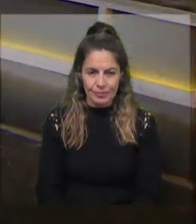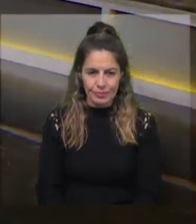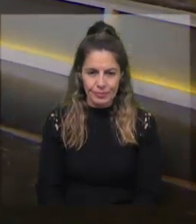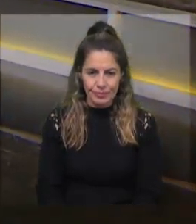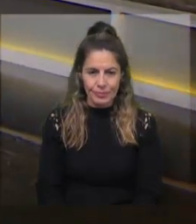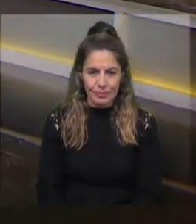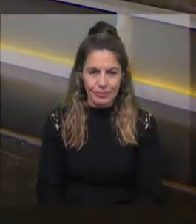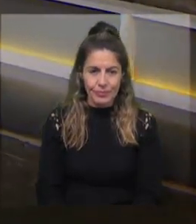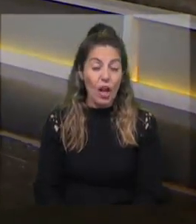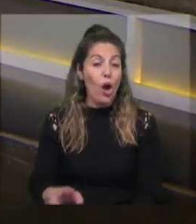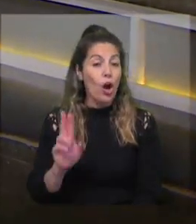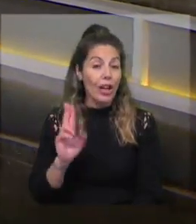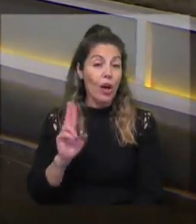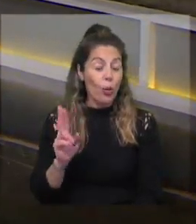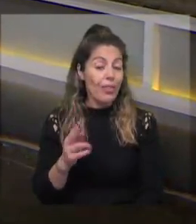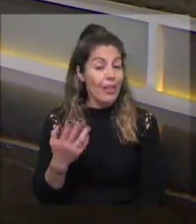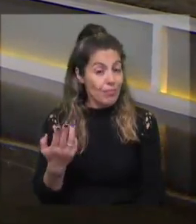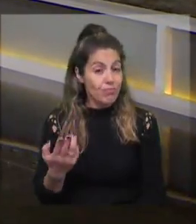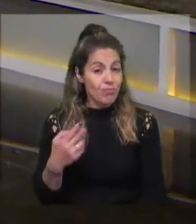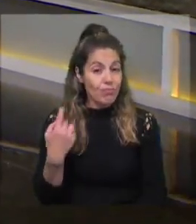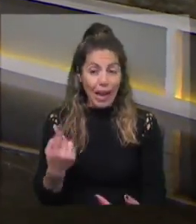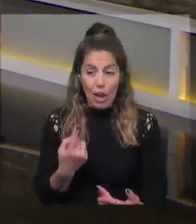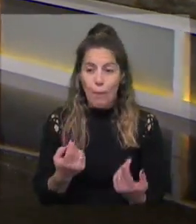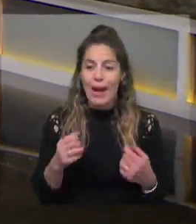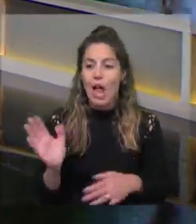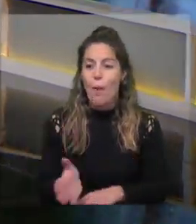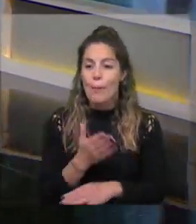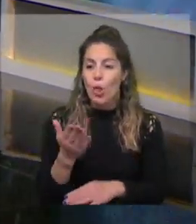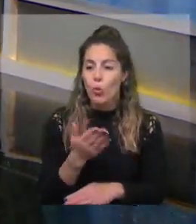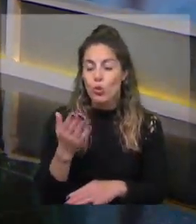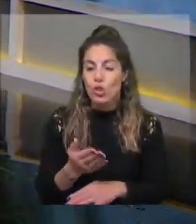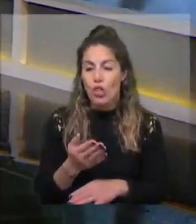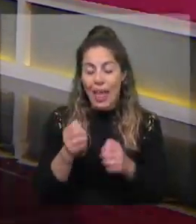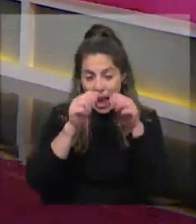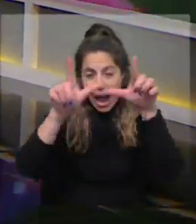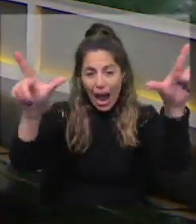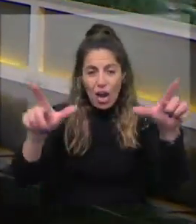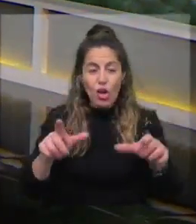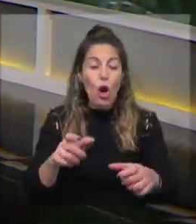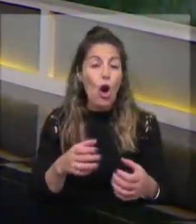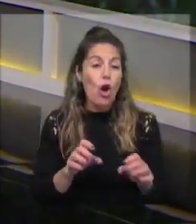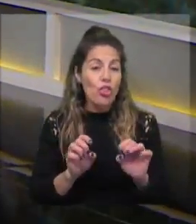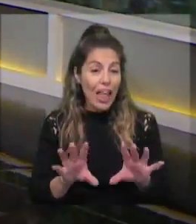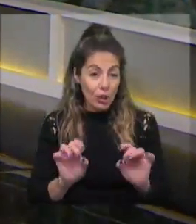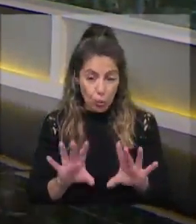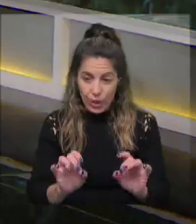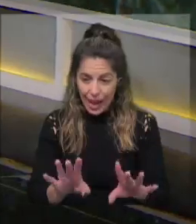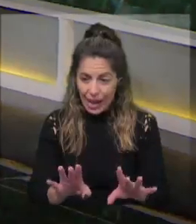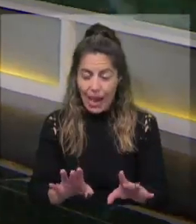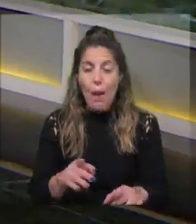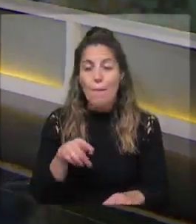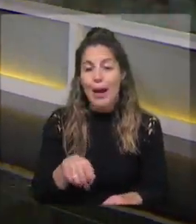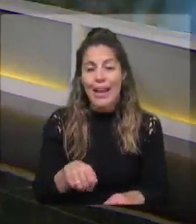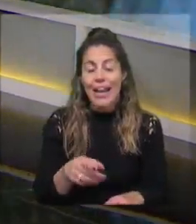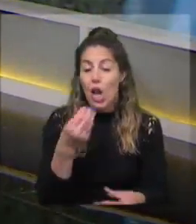Y aunque suene paradójico, para tener una producción agroecológica, una producción natural, para que